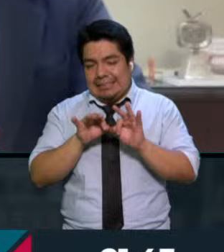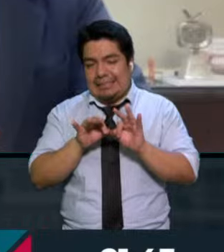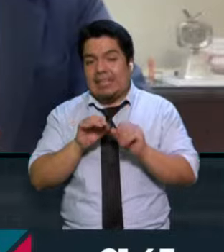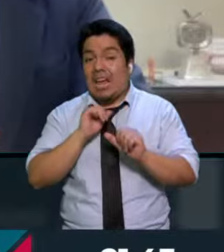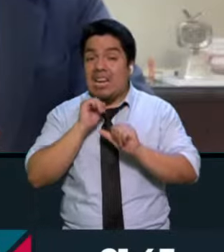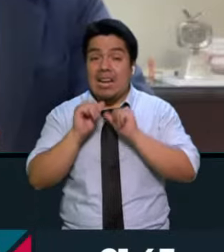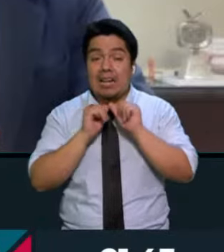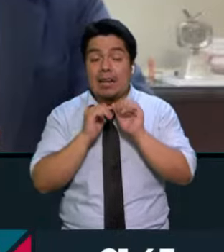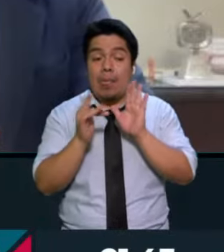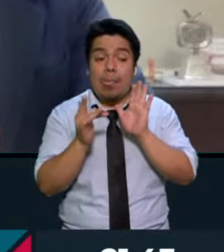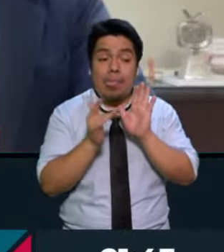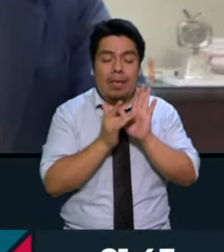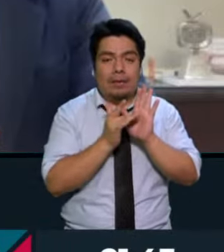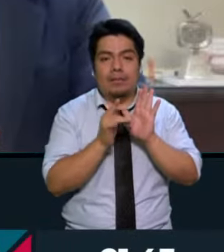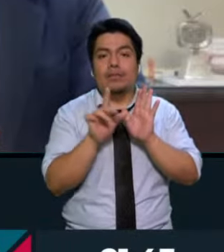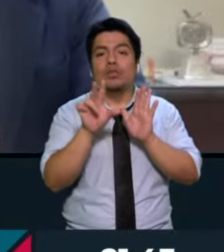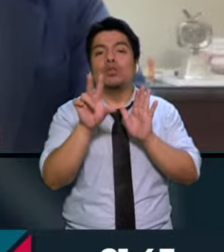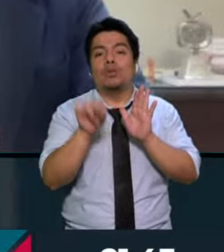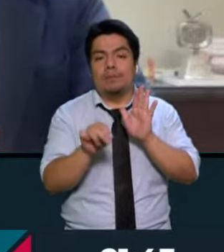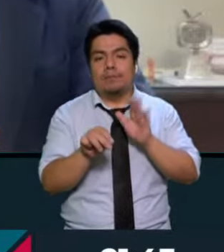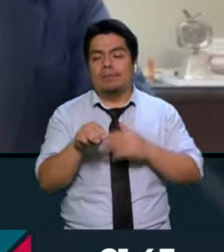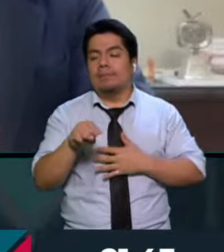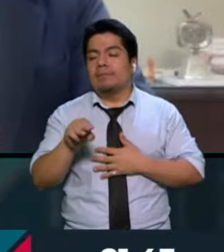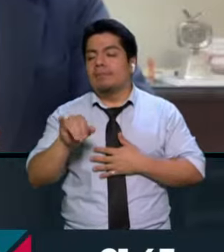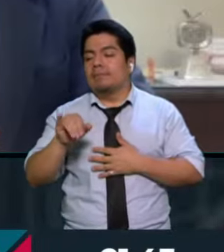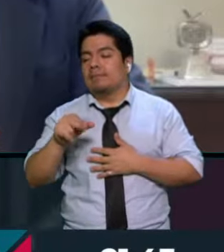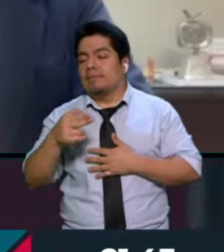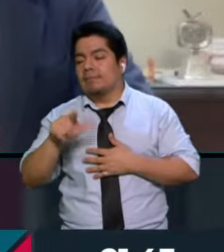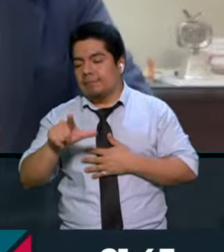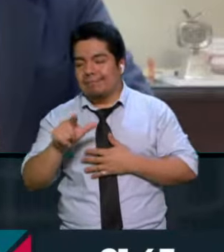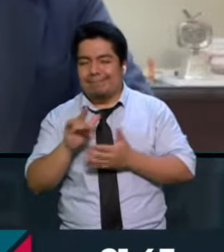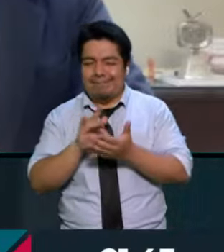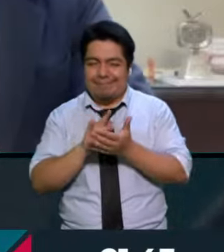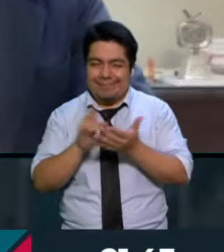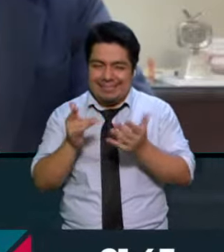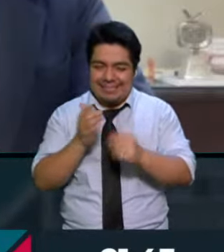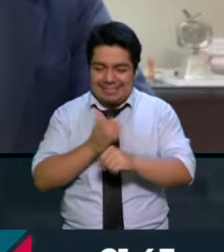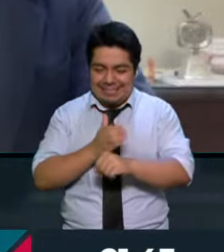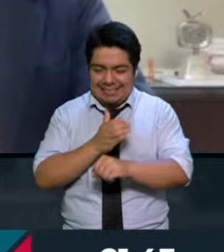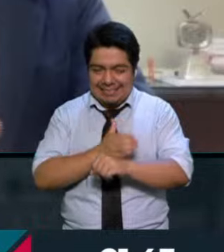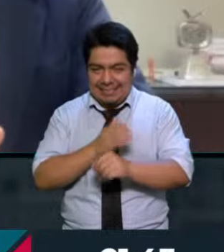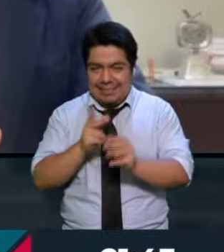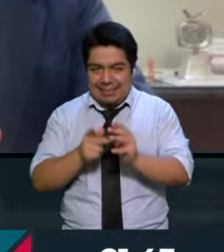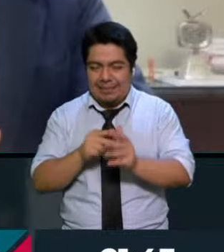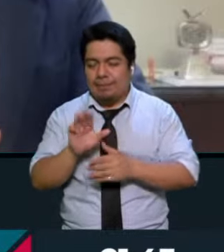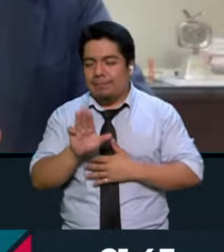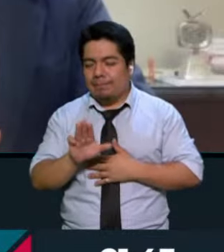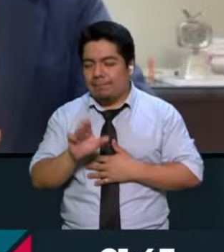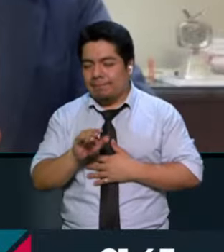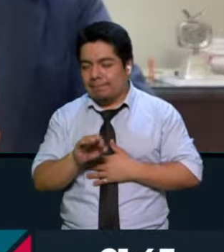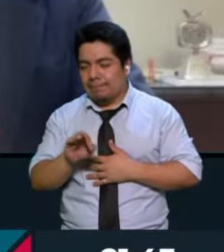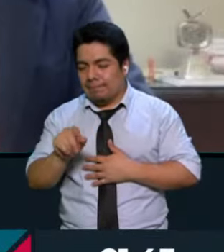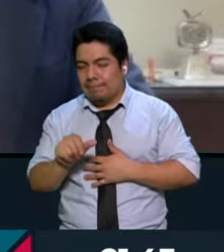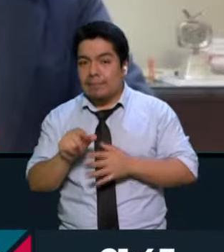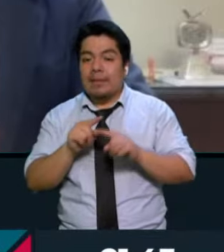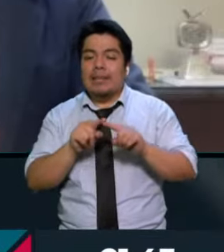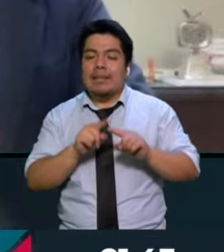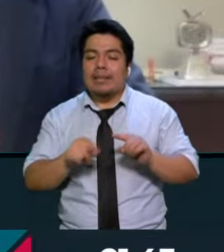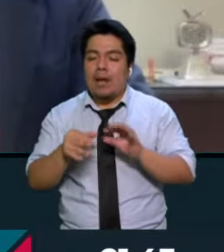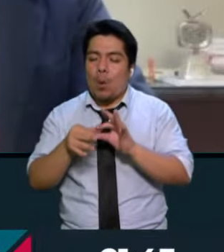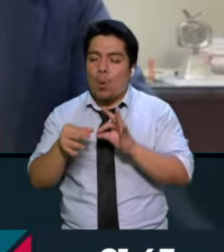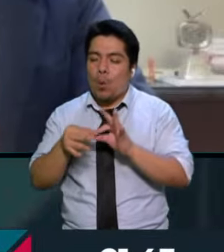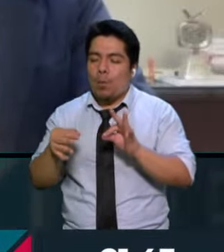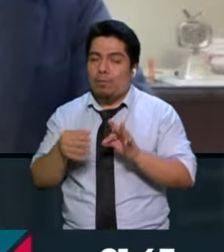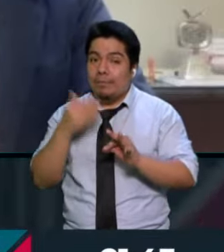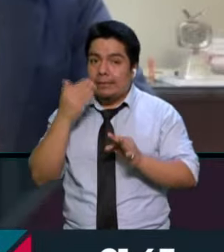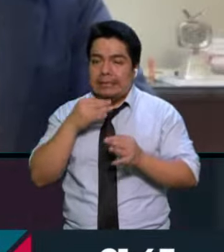no caiga en esto. Miguel, muchísimas gracias por acompañarnos otro miércoles de Infodemia a desmentir las noticias falsas